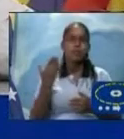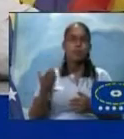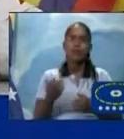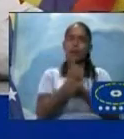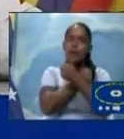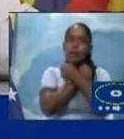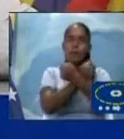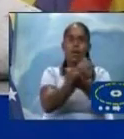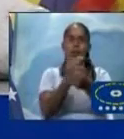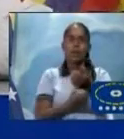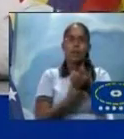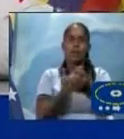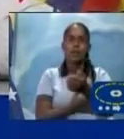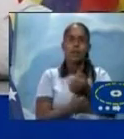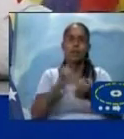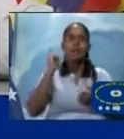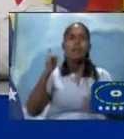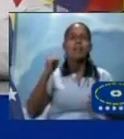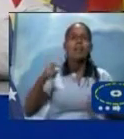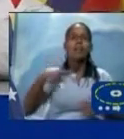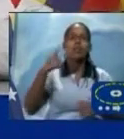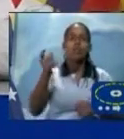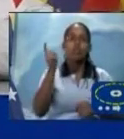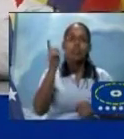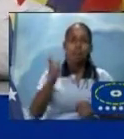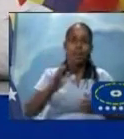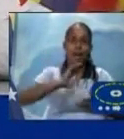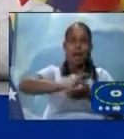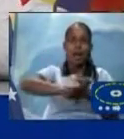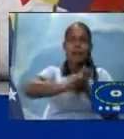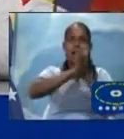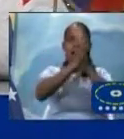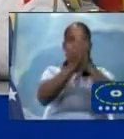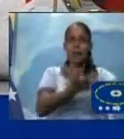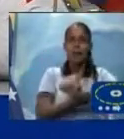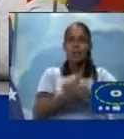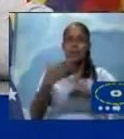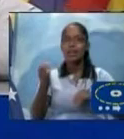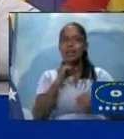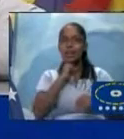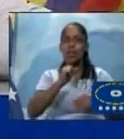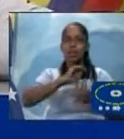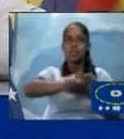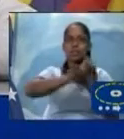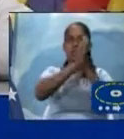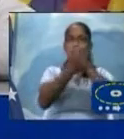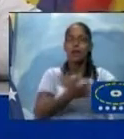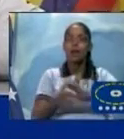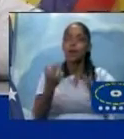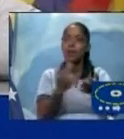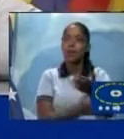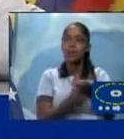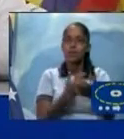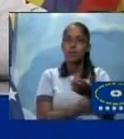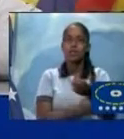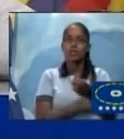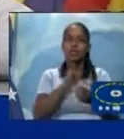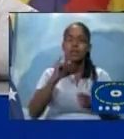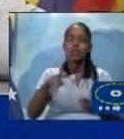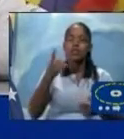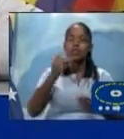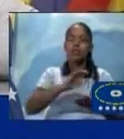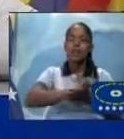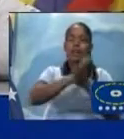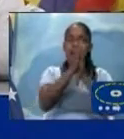mis amados hermanos. Y cuando se acabe, ¿qué es lo que se va a acabar, Maelito? Y cuando